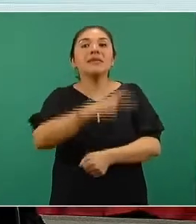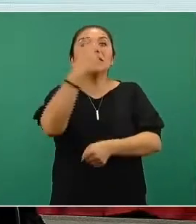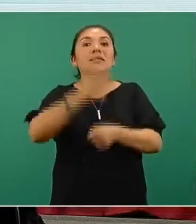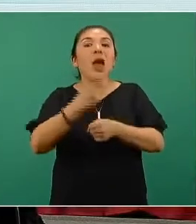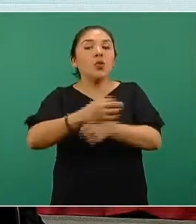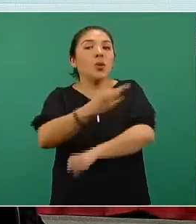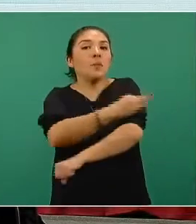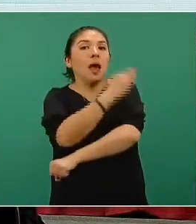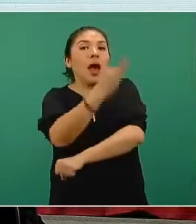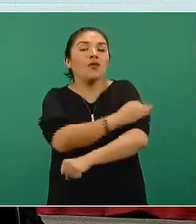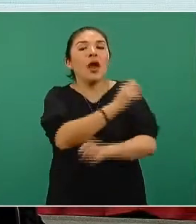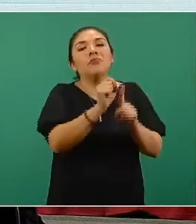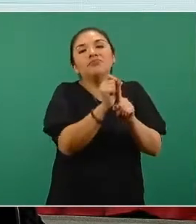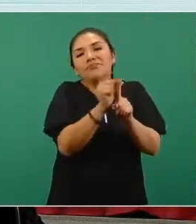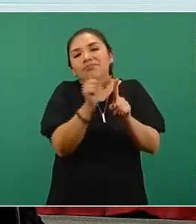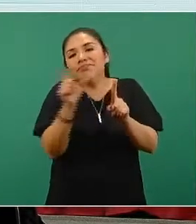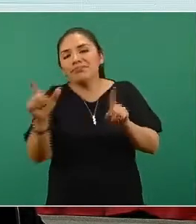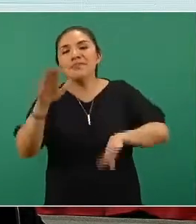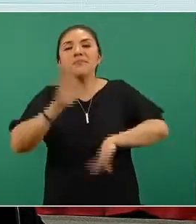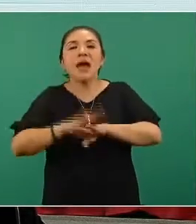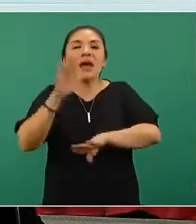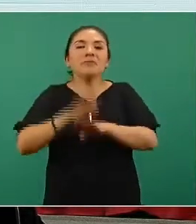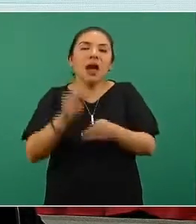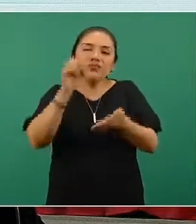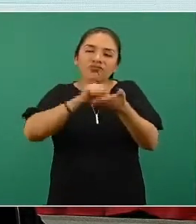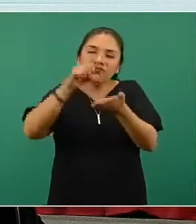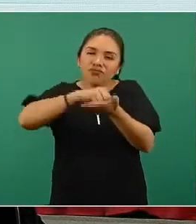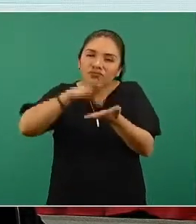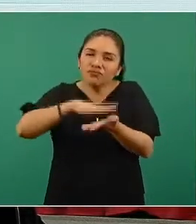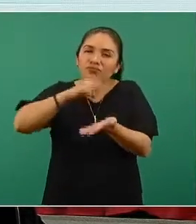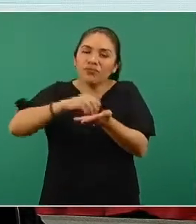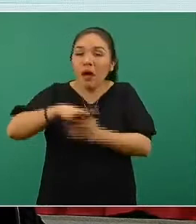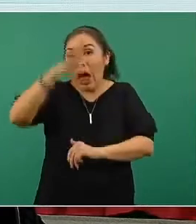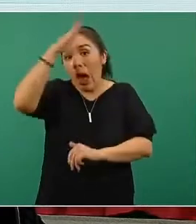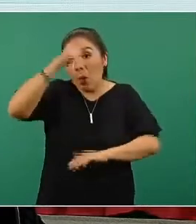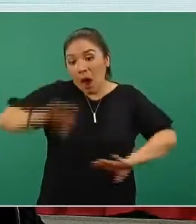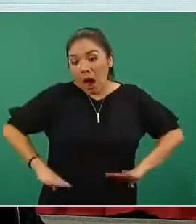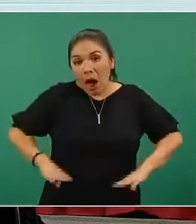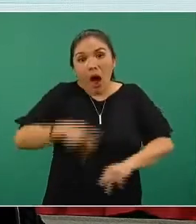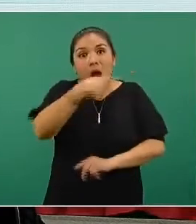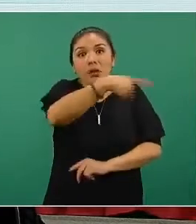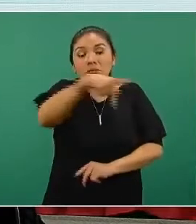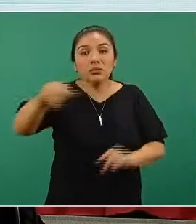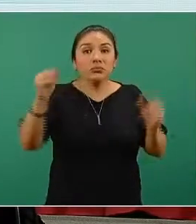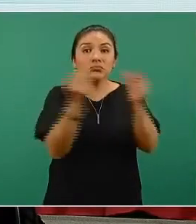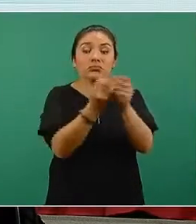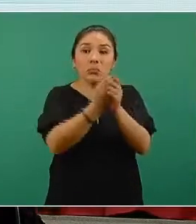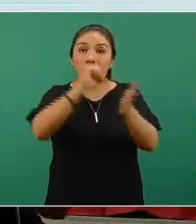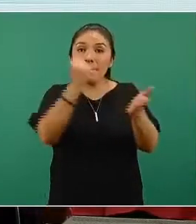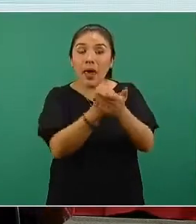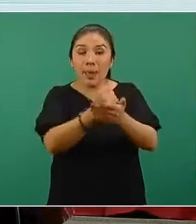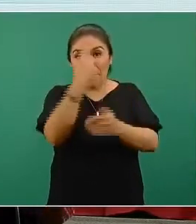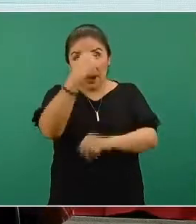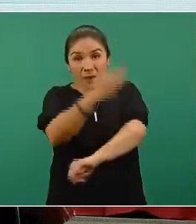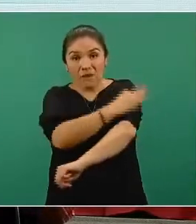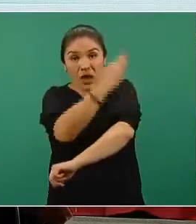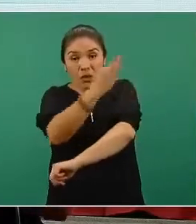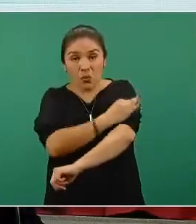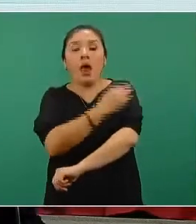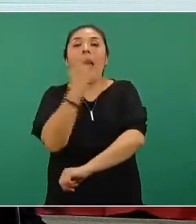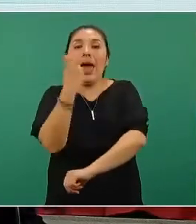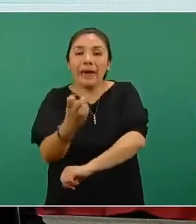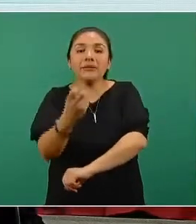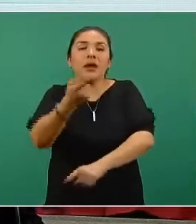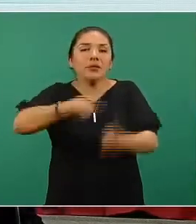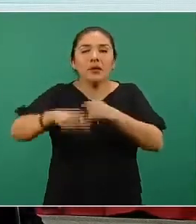segundas dosis en personas adultos mayores que, de acuerdo al esquema, de acuerdo al tipo de vacuna, en general lo que se ha procurado es